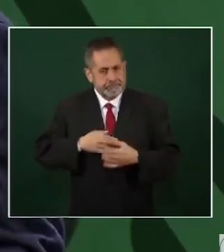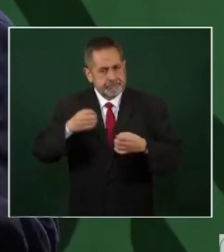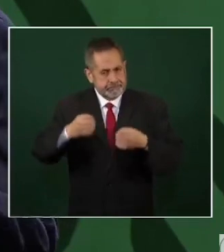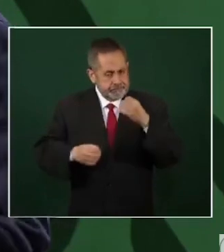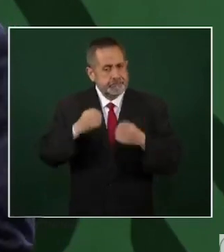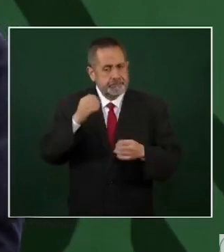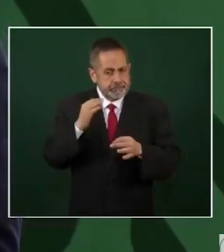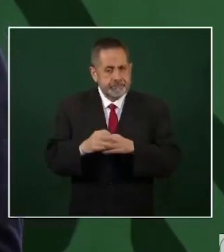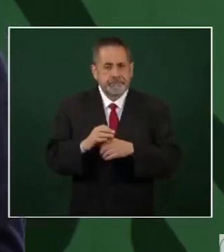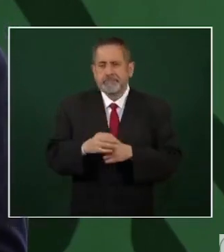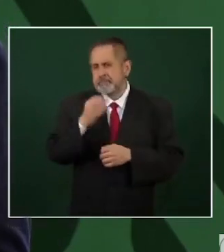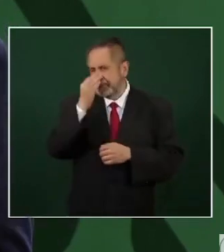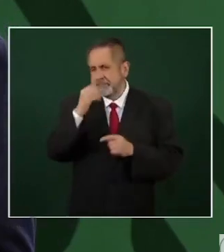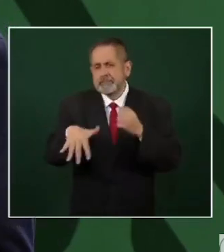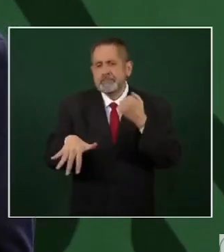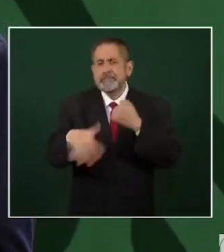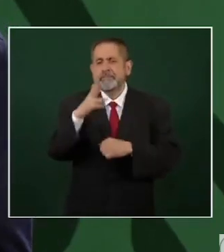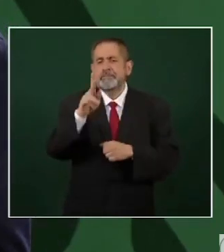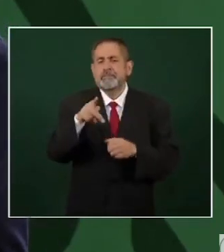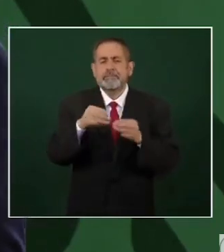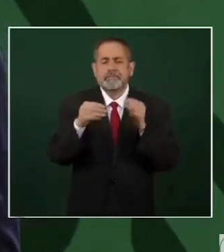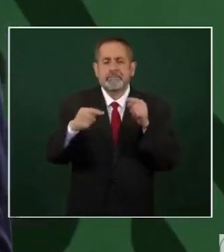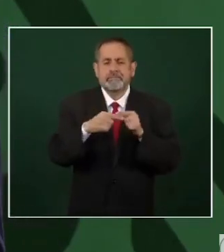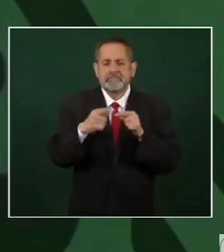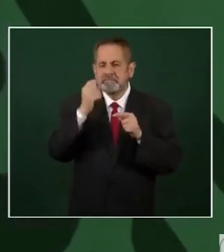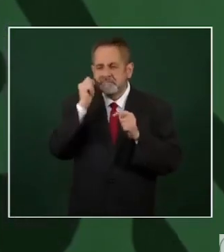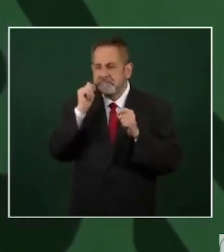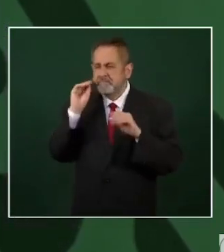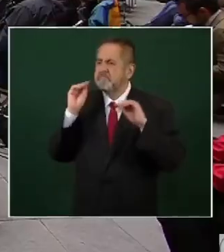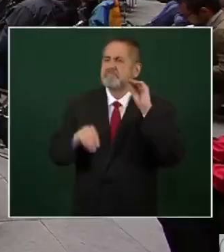como son 15 kilómetros, militarizar